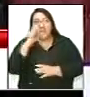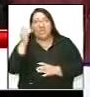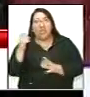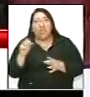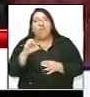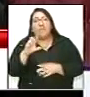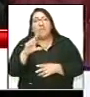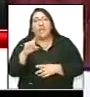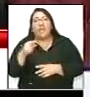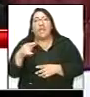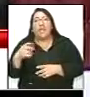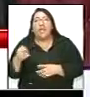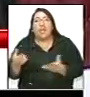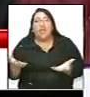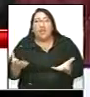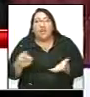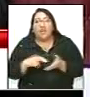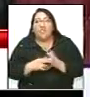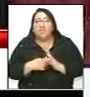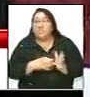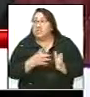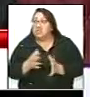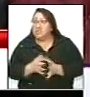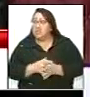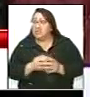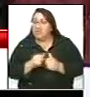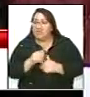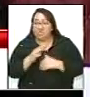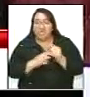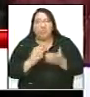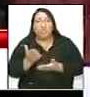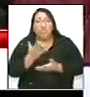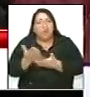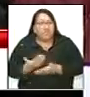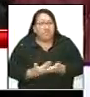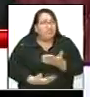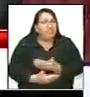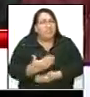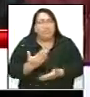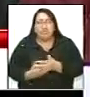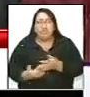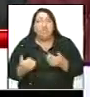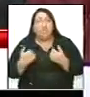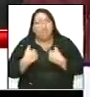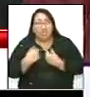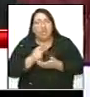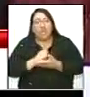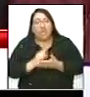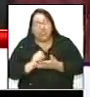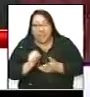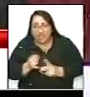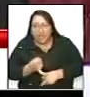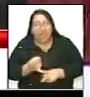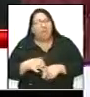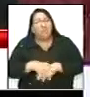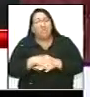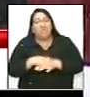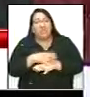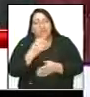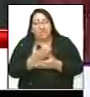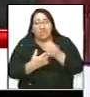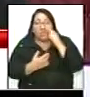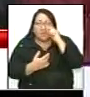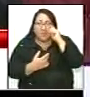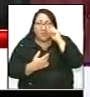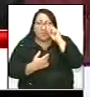pliego. Y eso significa que va a tener una infraestructura burocrática. Va a poder contratar, va a poder gestionar, va a poder llevar